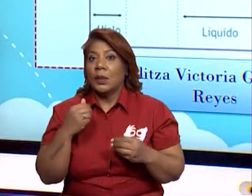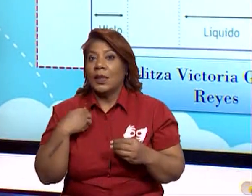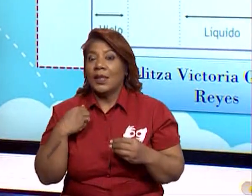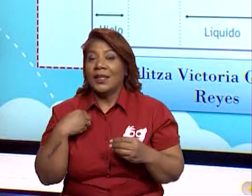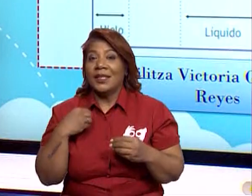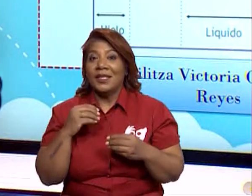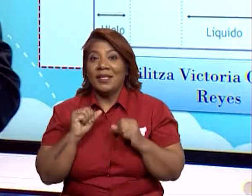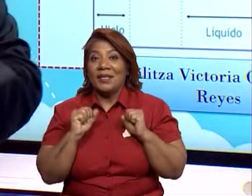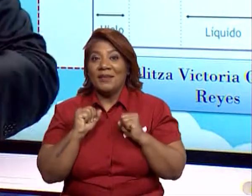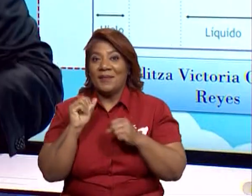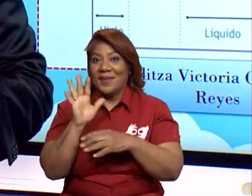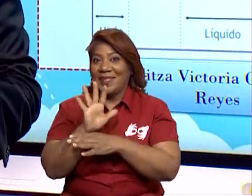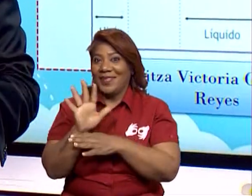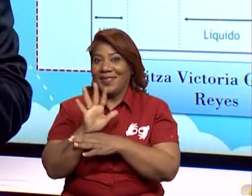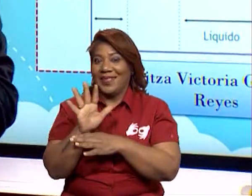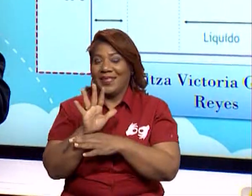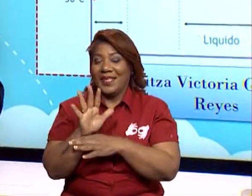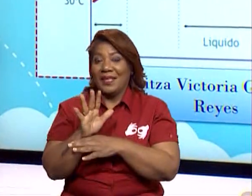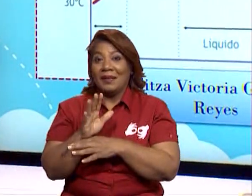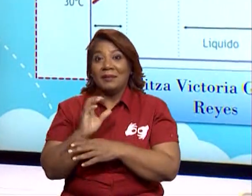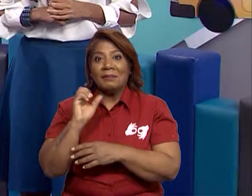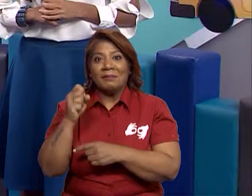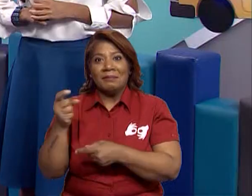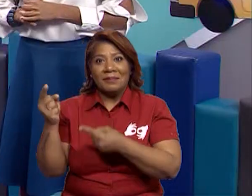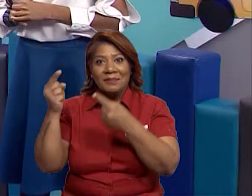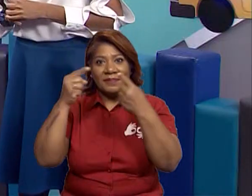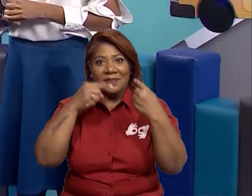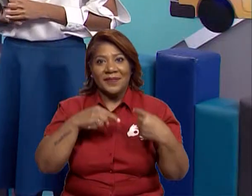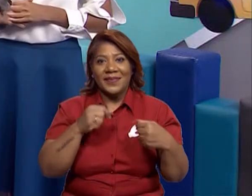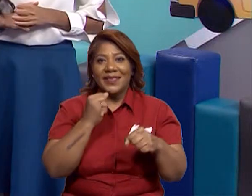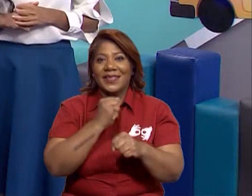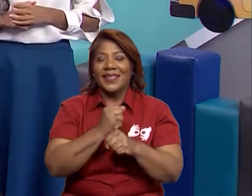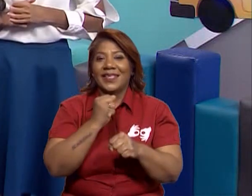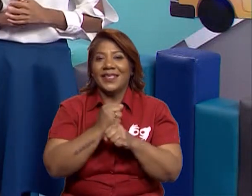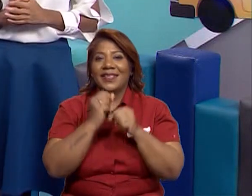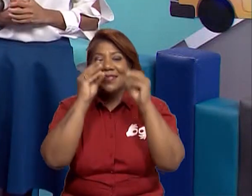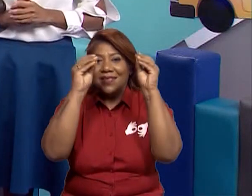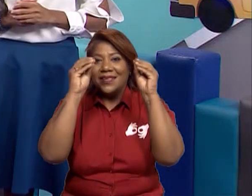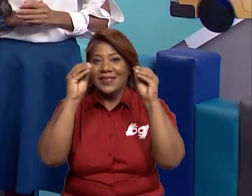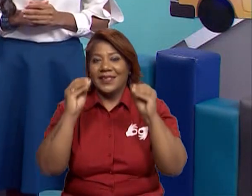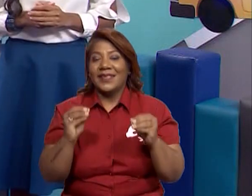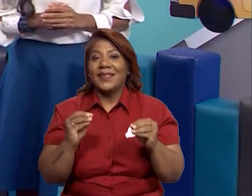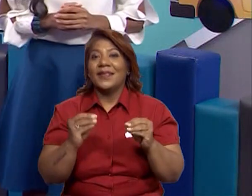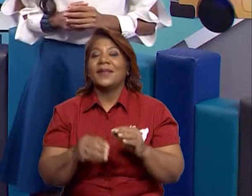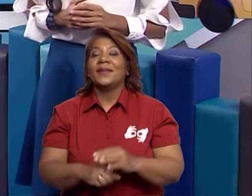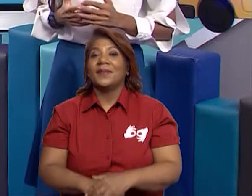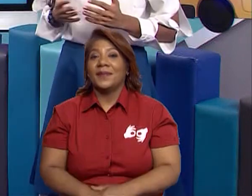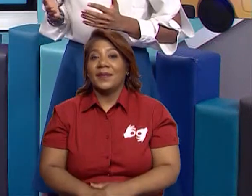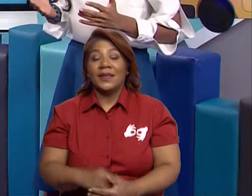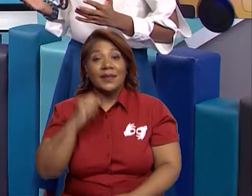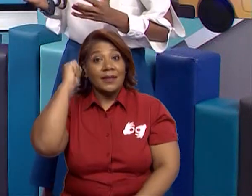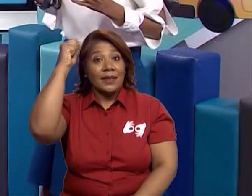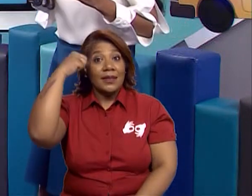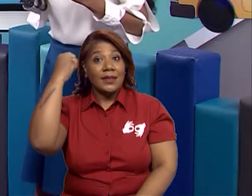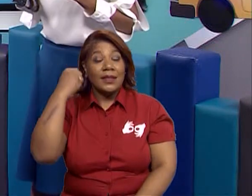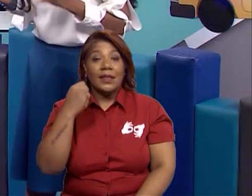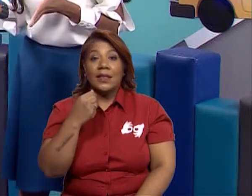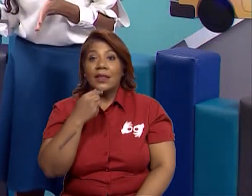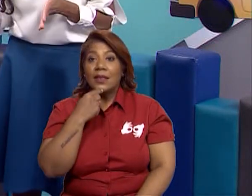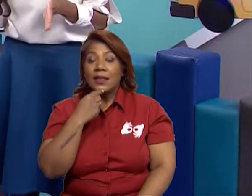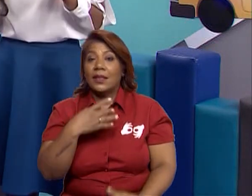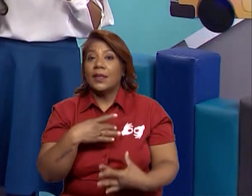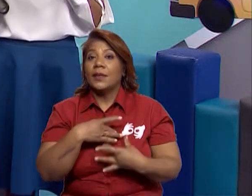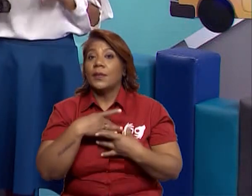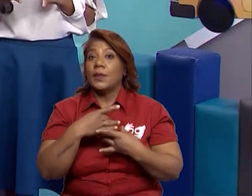pantalla. Así que un día van a estar así como estoy yo aquí. Así es, maestro. Y muy interesante esa